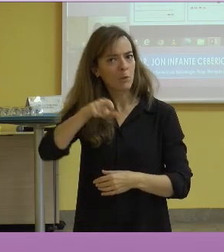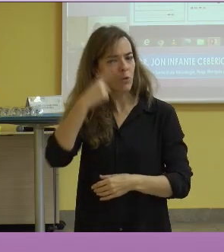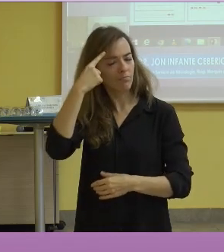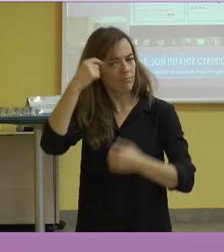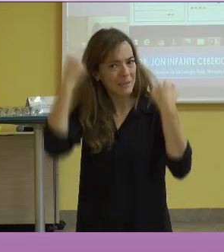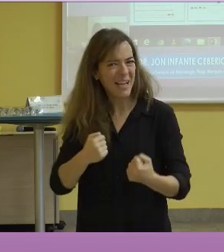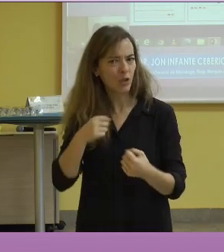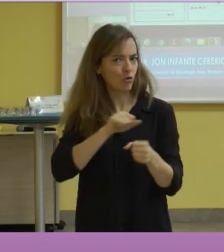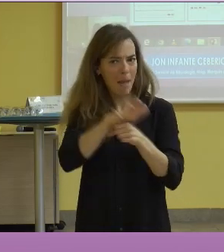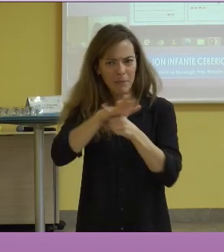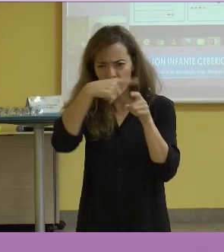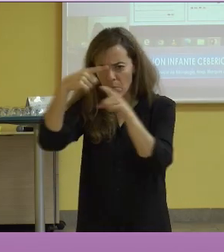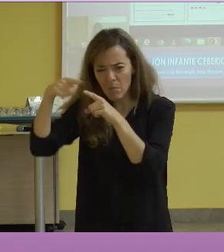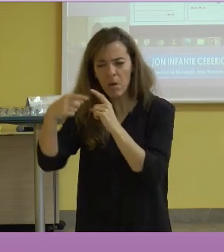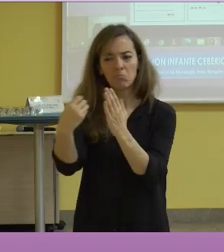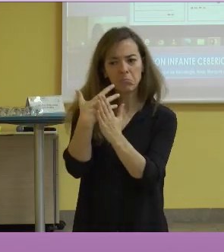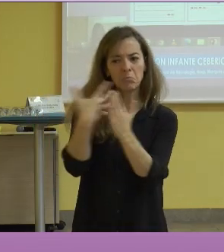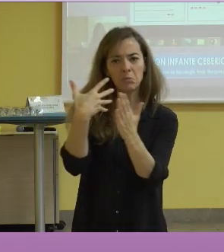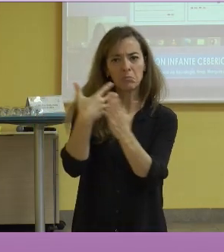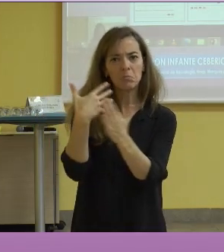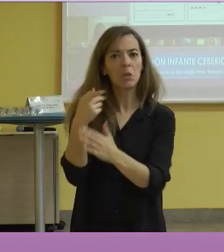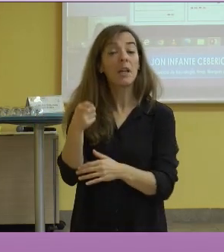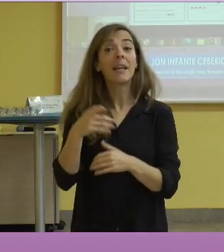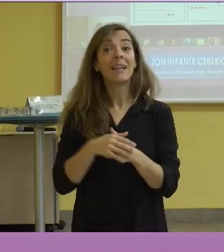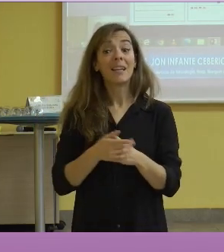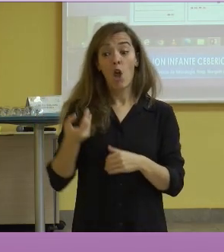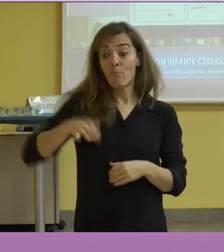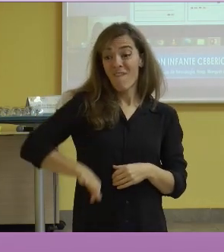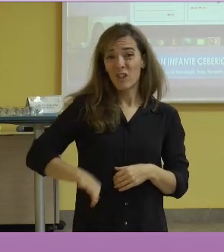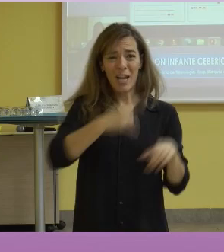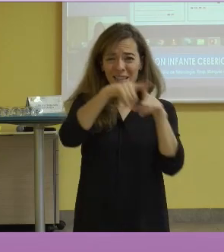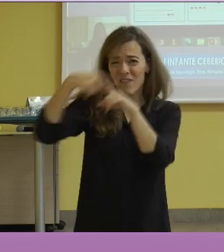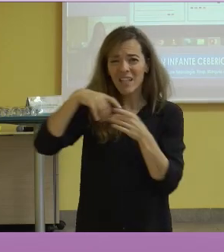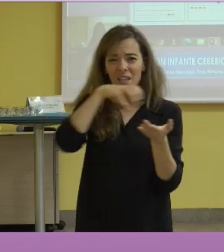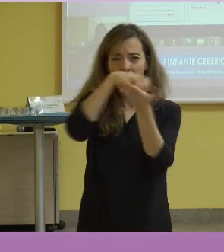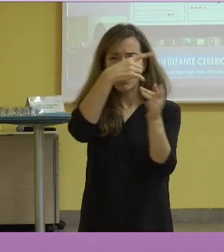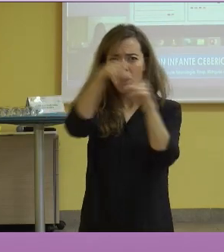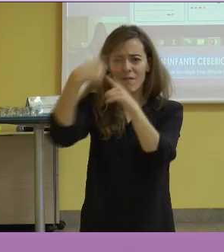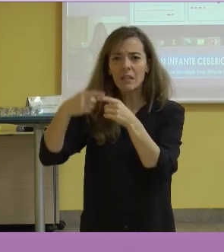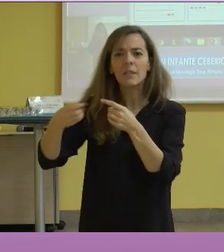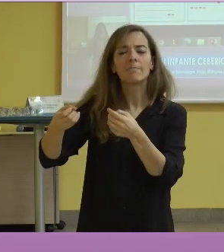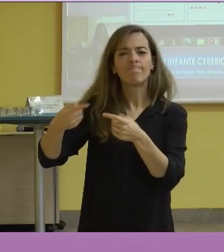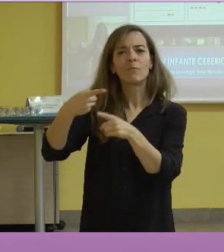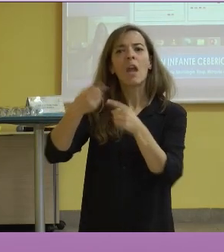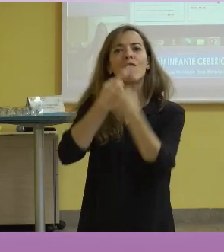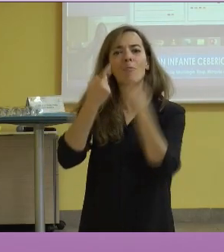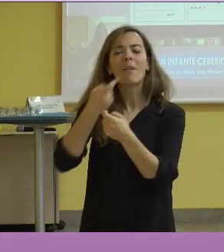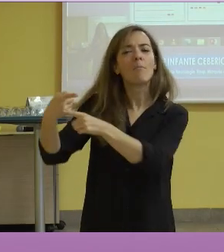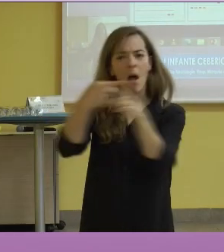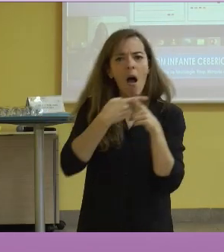Hay, bueno, pues se comparten, ¿no?, entre los distintos profesionales y distintos centros y se desarrollan escalas de valoración